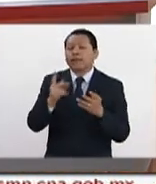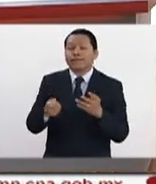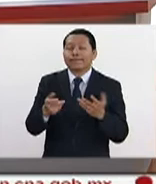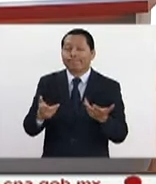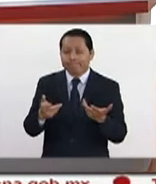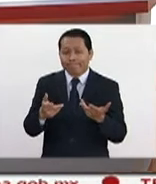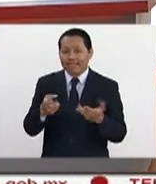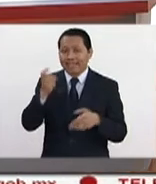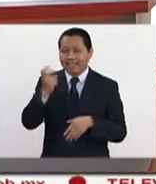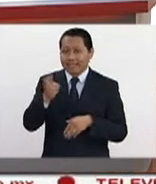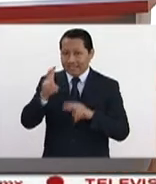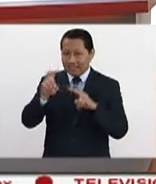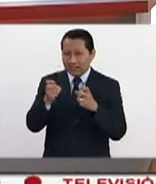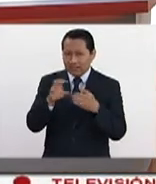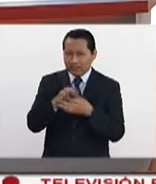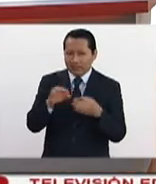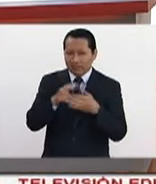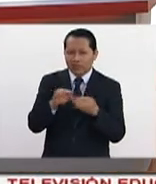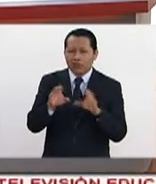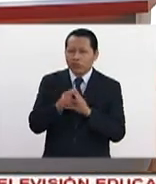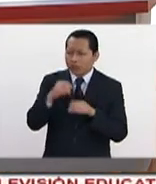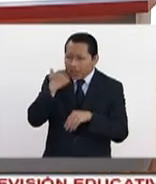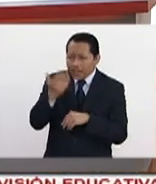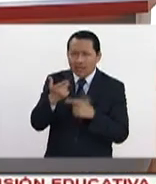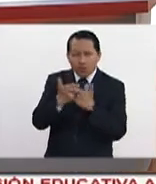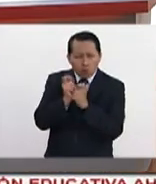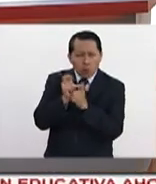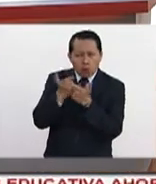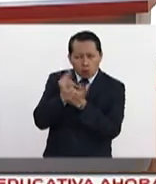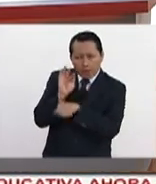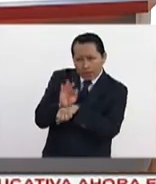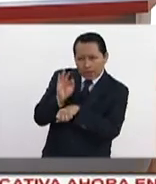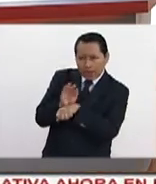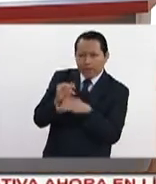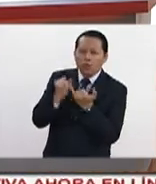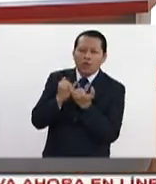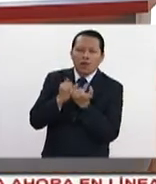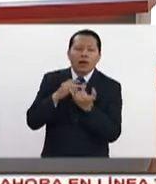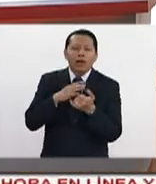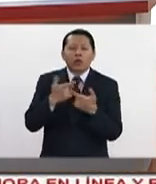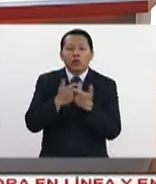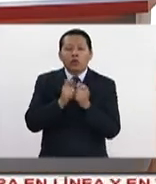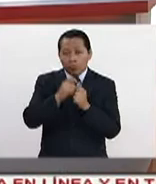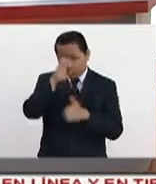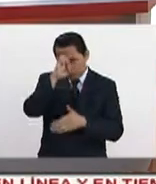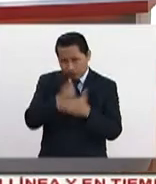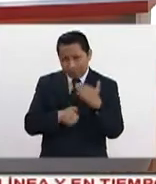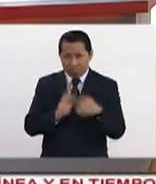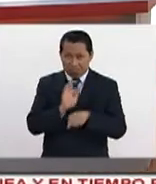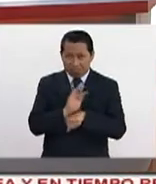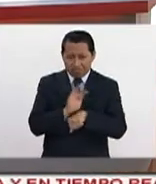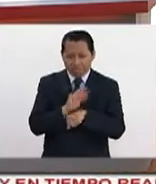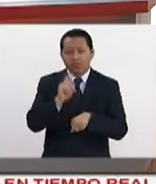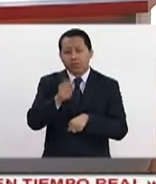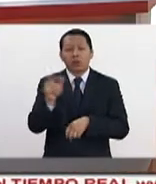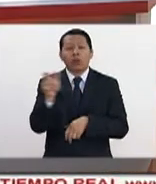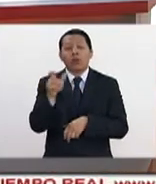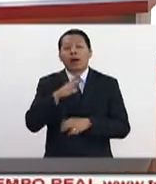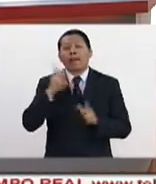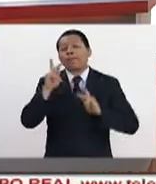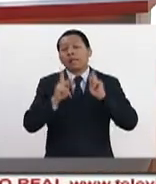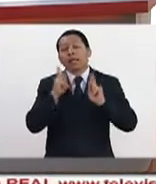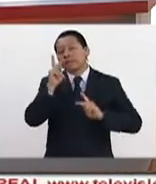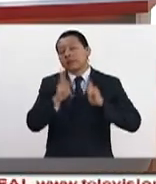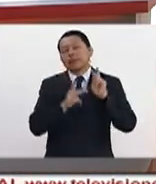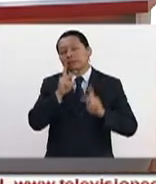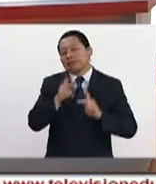cuanto a esta cuestión de que quiere favorecer ciertos grupos, pues también hay grupos evangélicos que financiaron su campaña. Cuando él hizo la visita